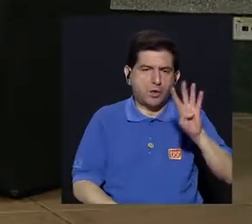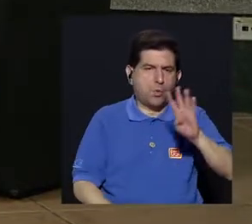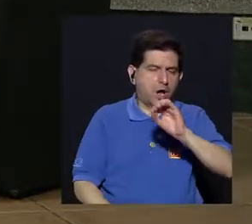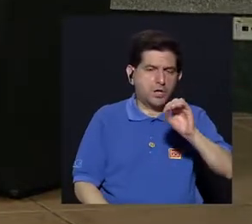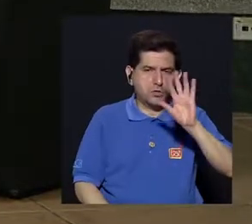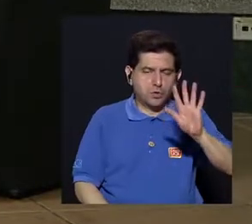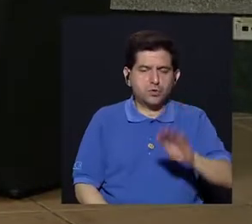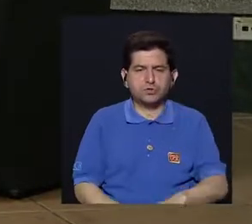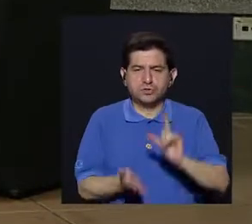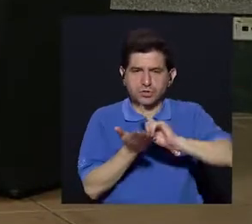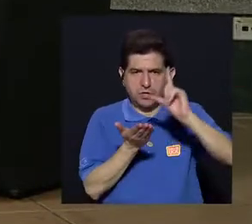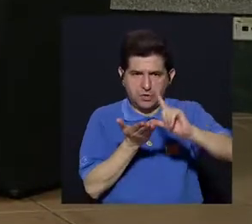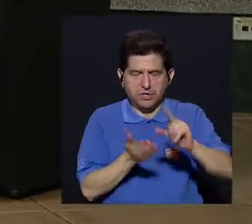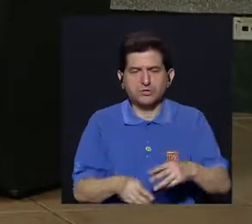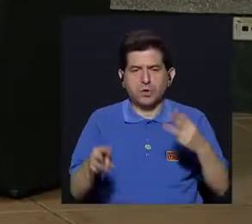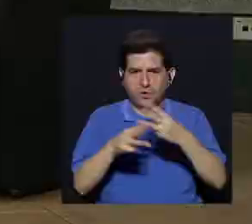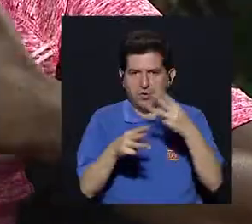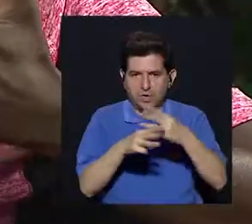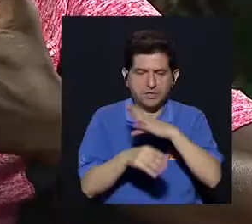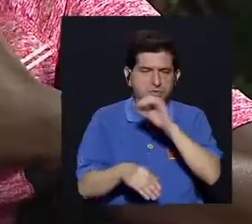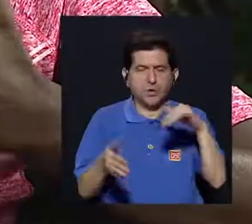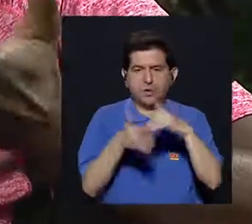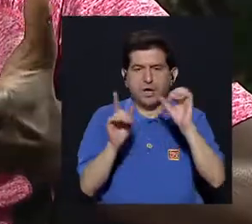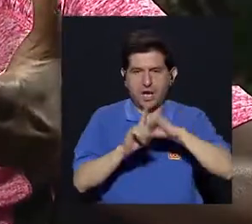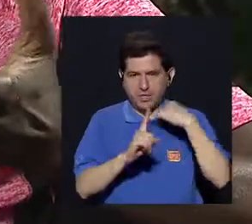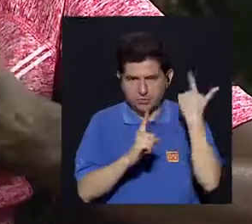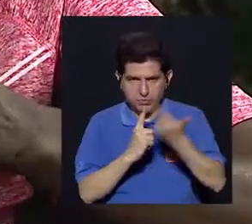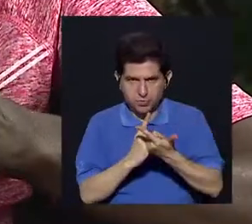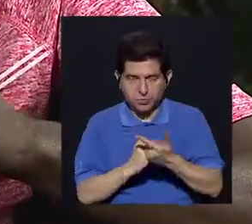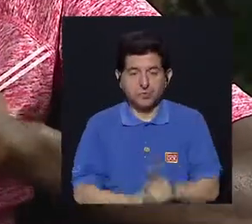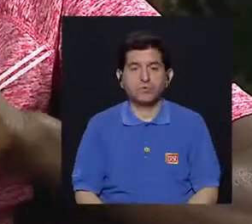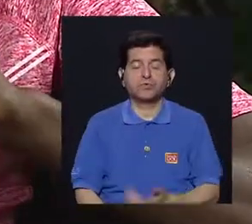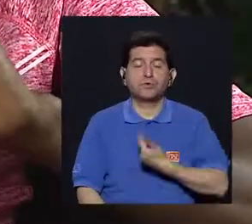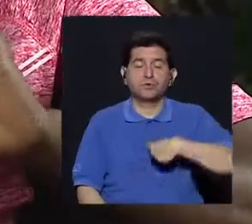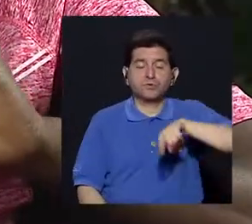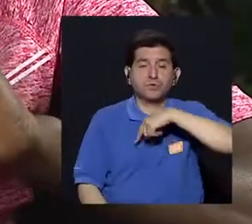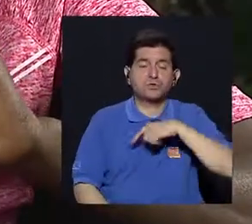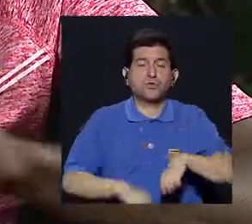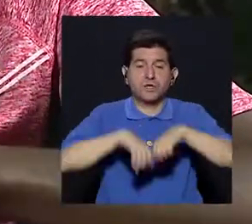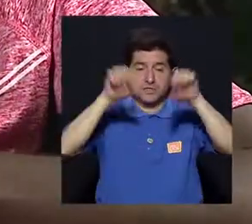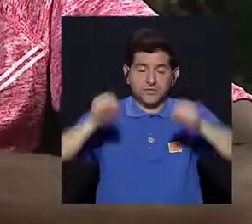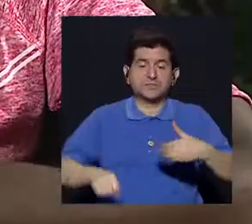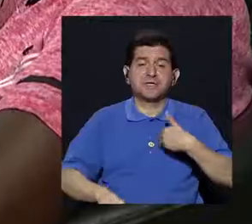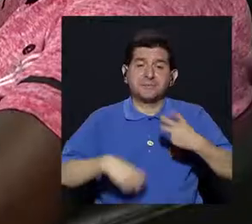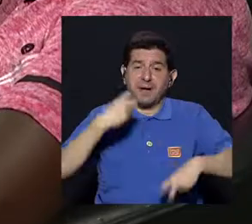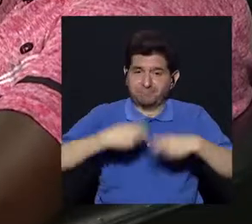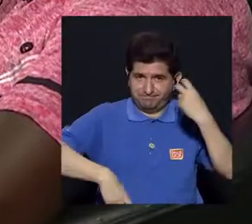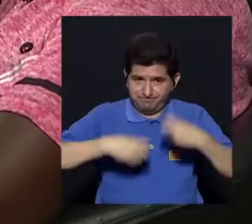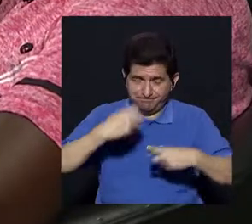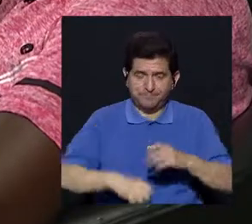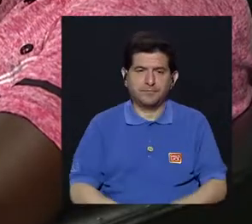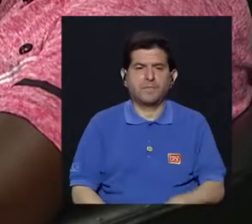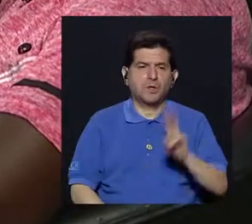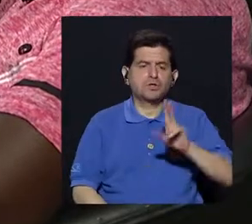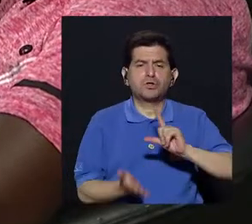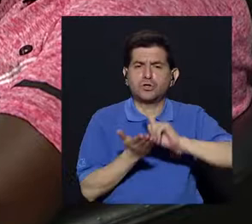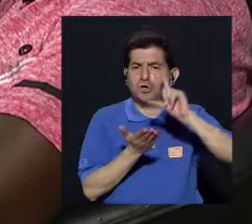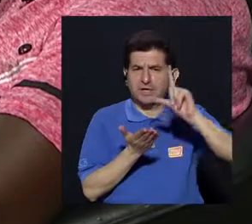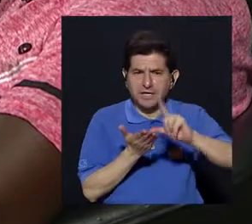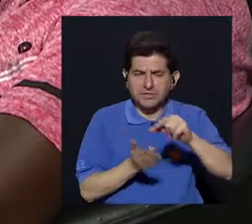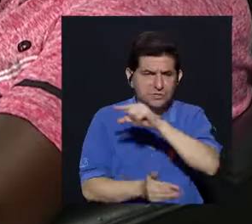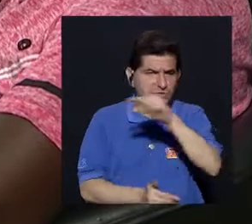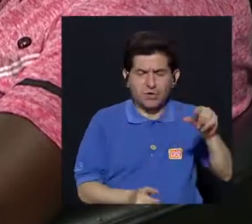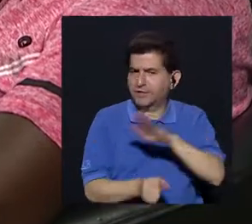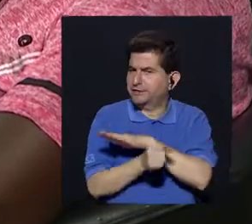4 o 5 lecciones de matemática o estudios. Entonces yo creo que en nuestro sistema ahí está, radica el problema. Entonces 2 lecciones semanales